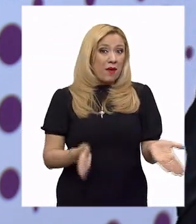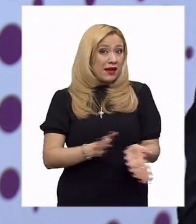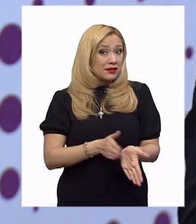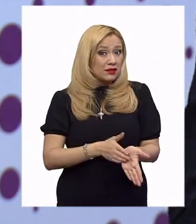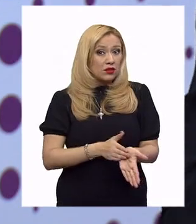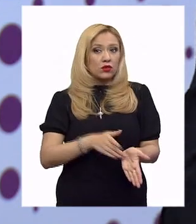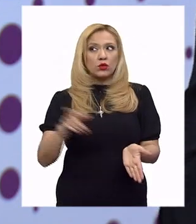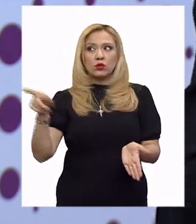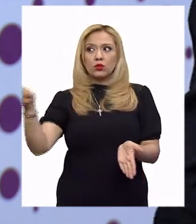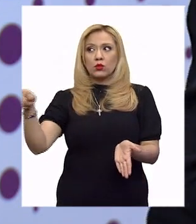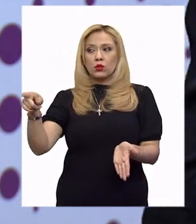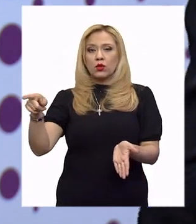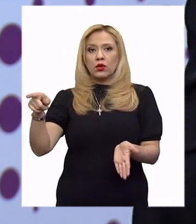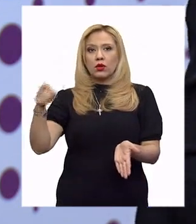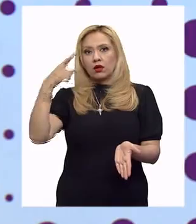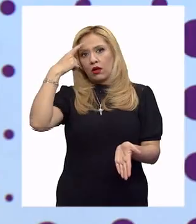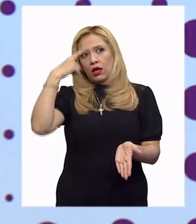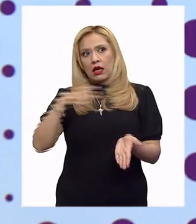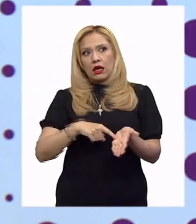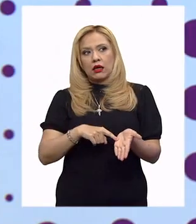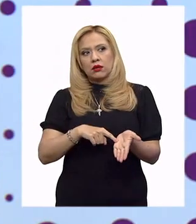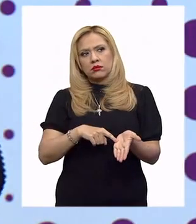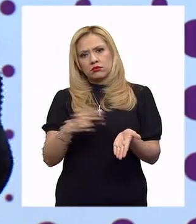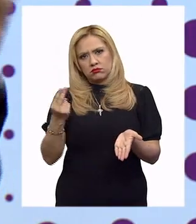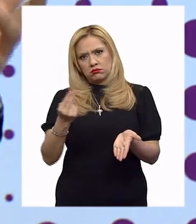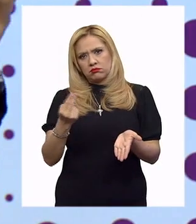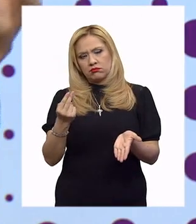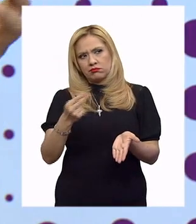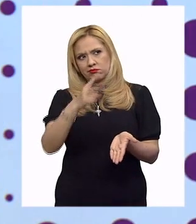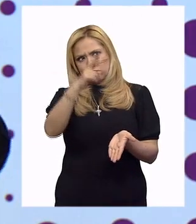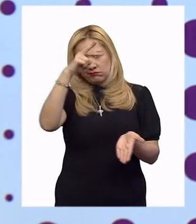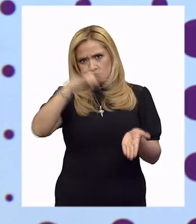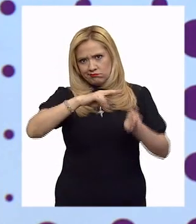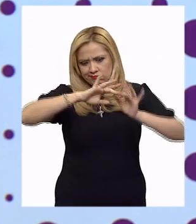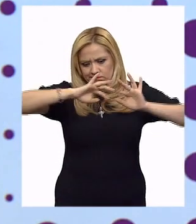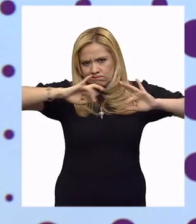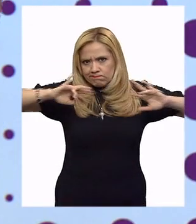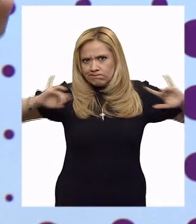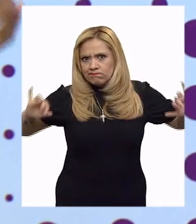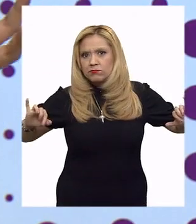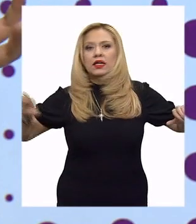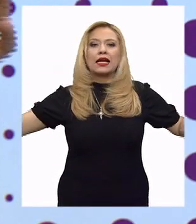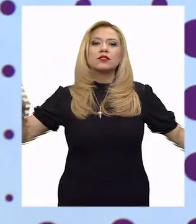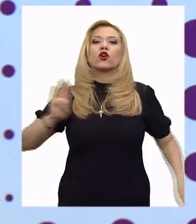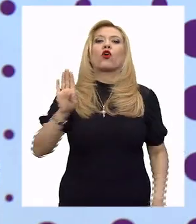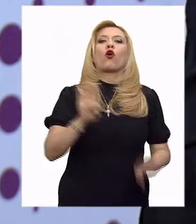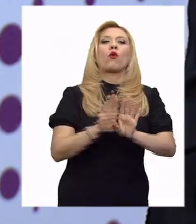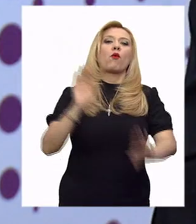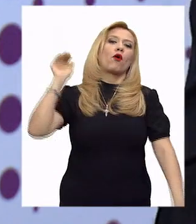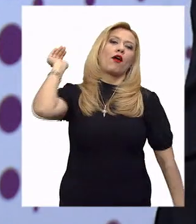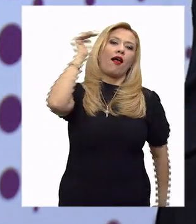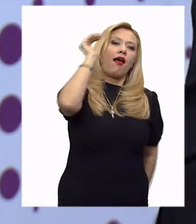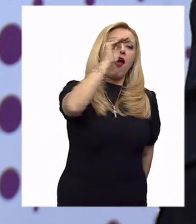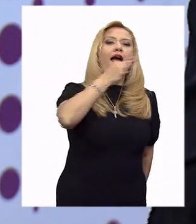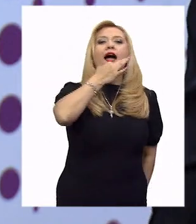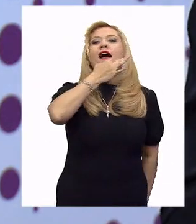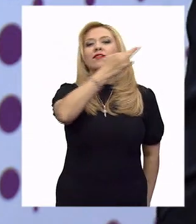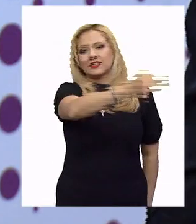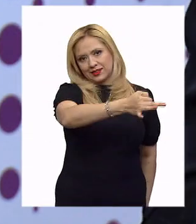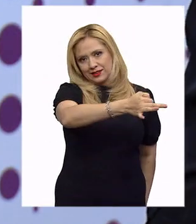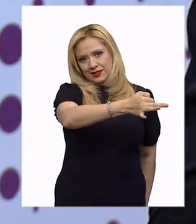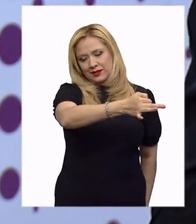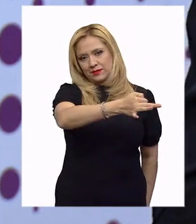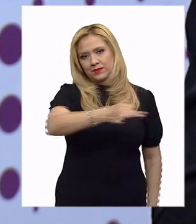que es conveniente que se abra como escrutinio público es alertador o alertadora, ¿no? Tiene